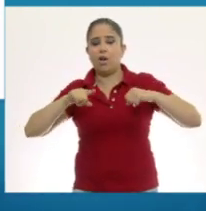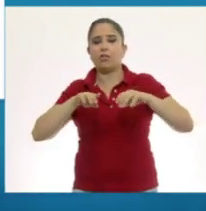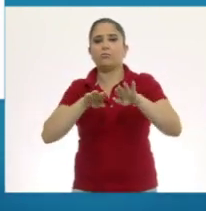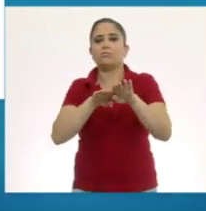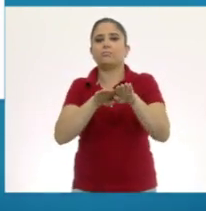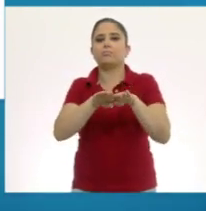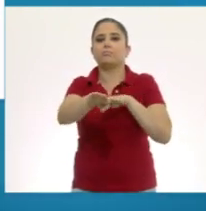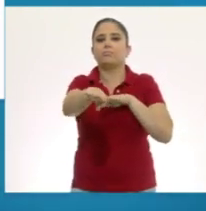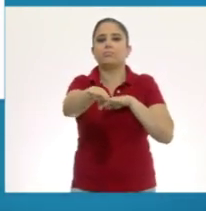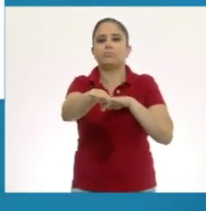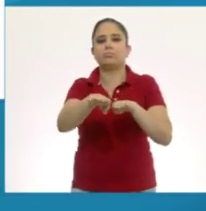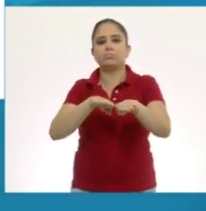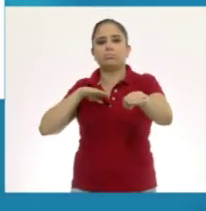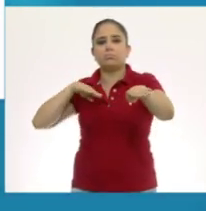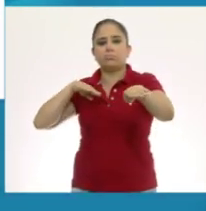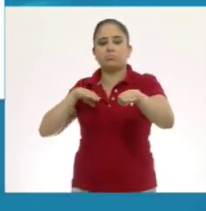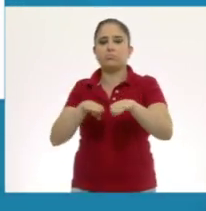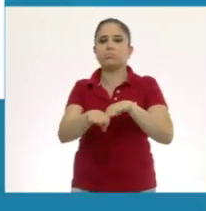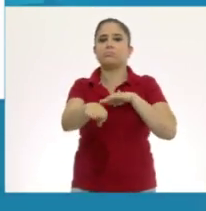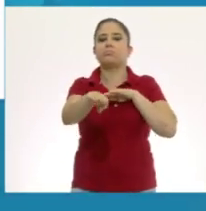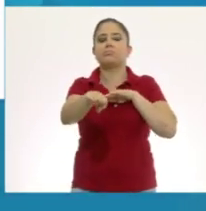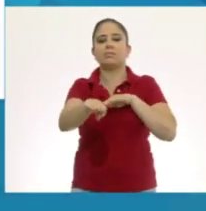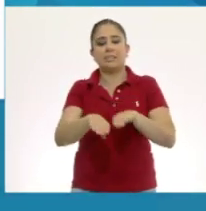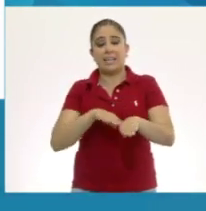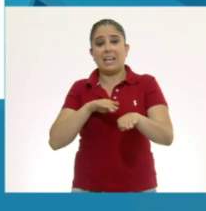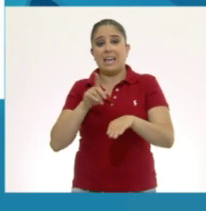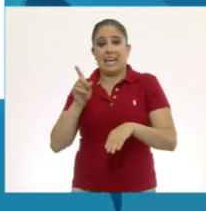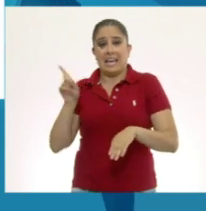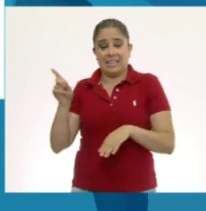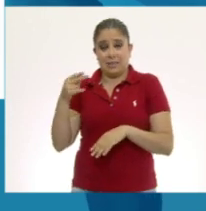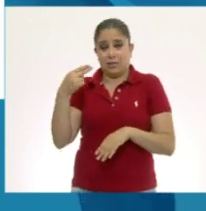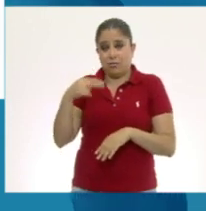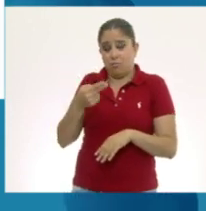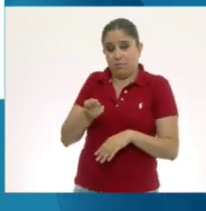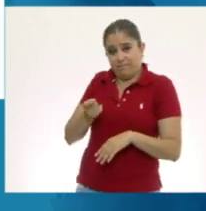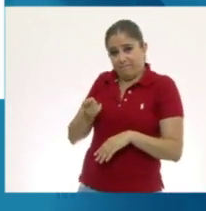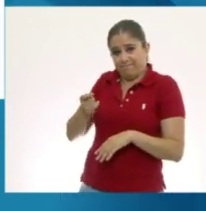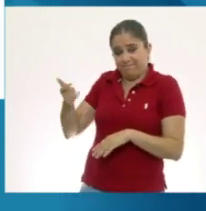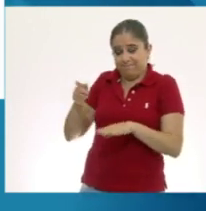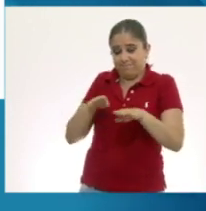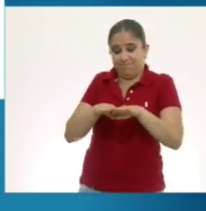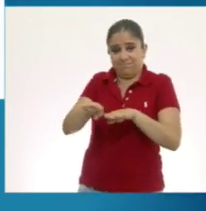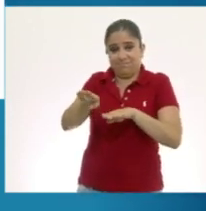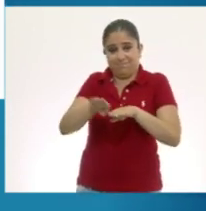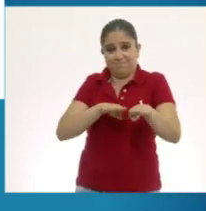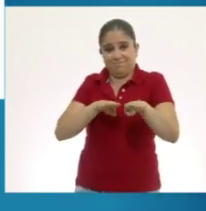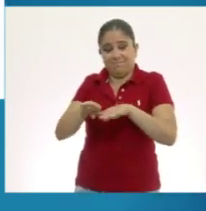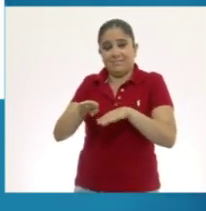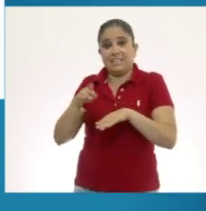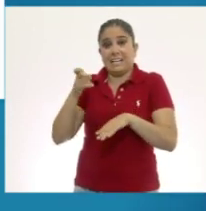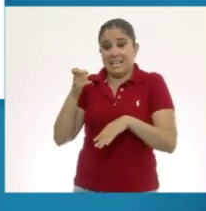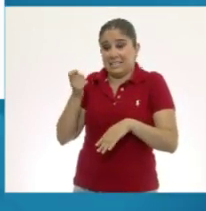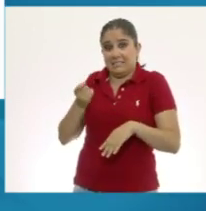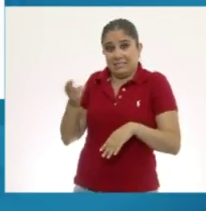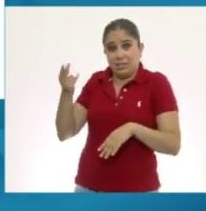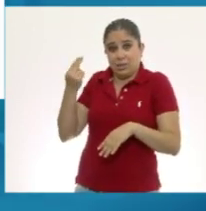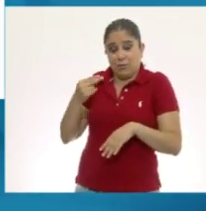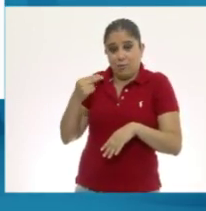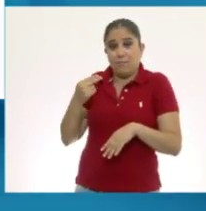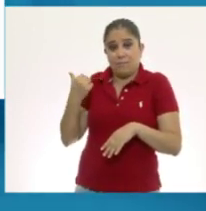deslizan. Y este tipo de movimientos, como todos los dos anteriores que ya comentamos,